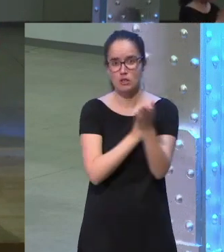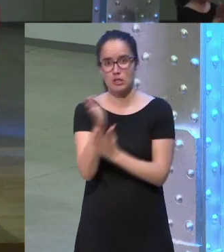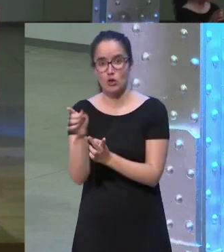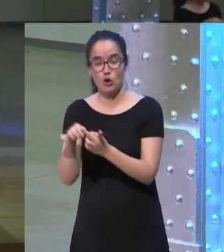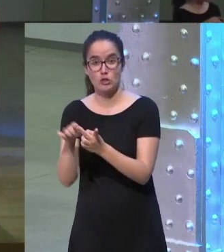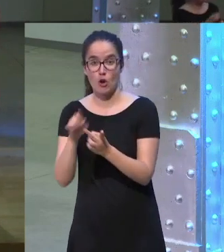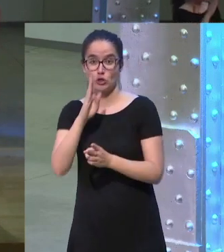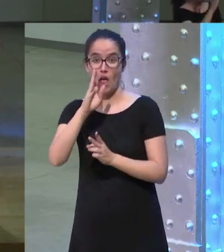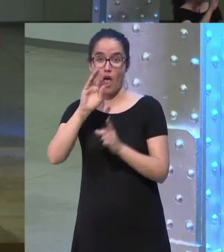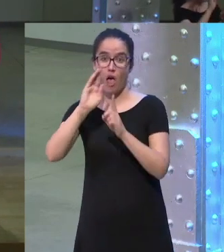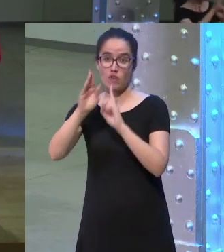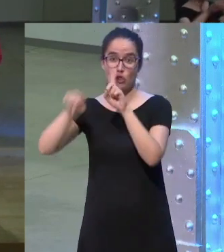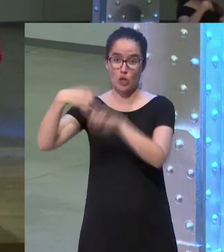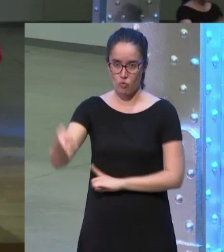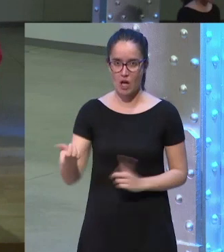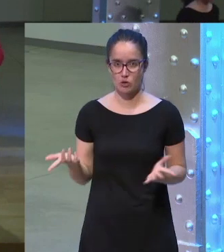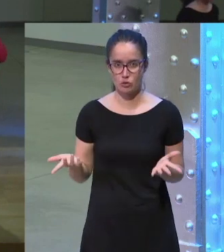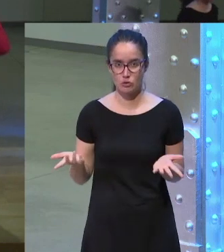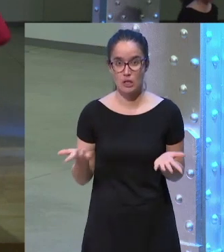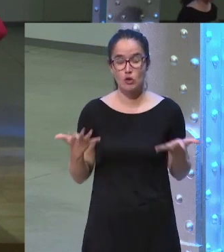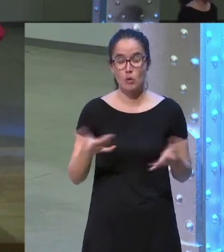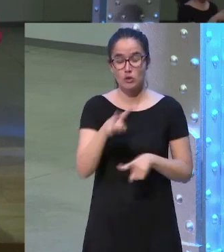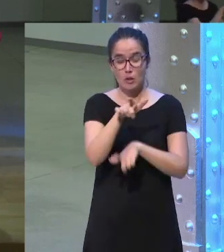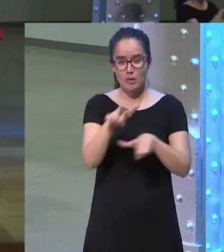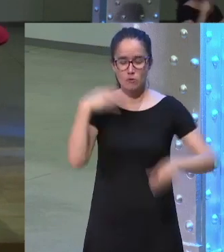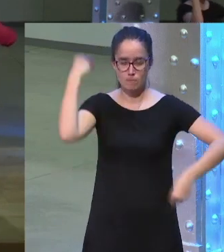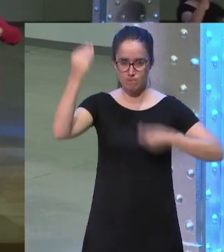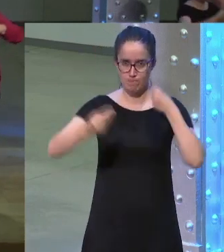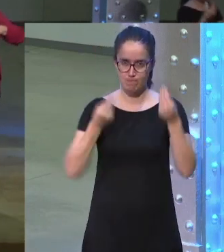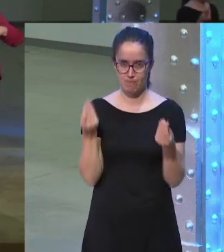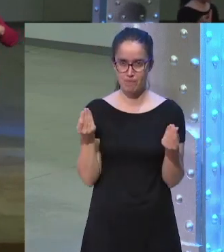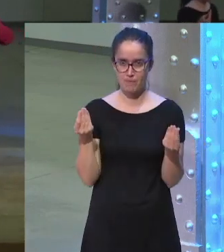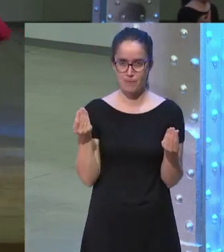los efectos secundarios. Lo podemos poner así. Entonces, cuando uno va a tomar la decisión